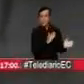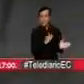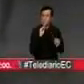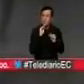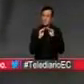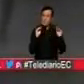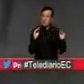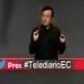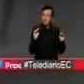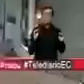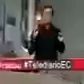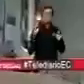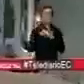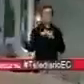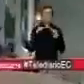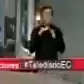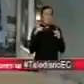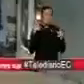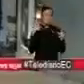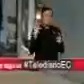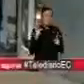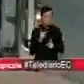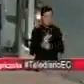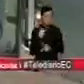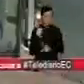el más inseguro -juan carlos figueroa medios públicos